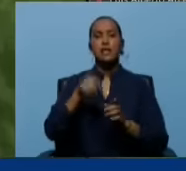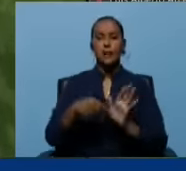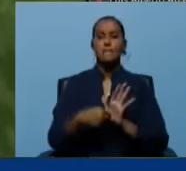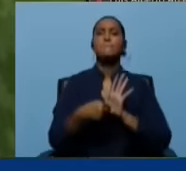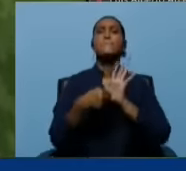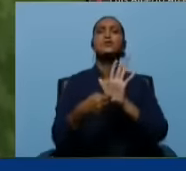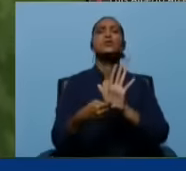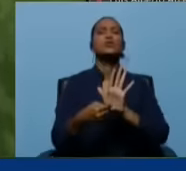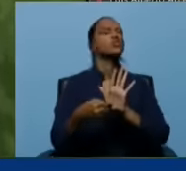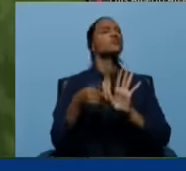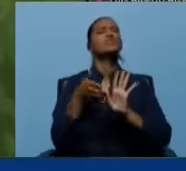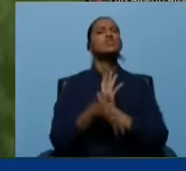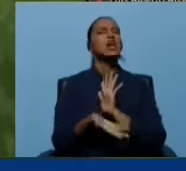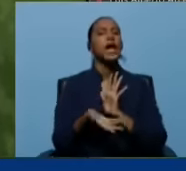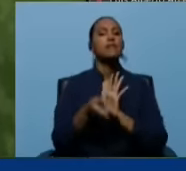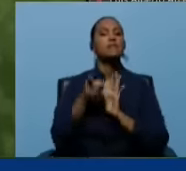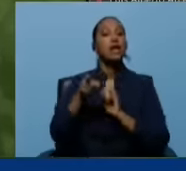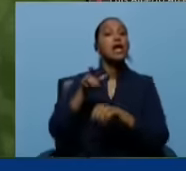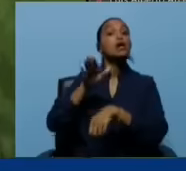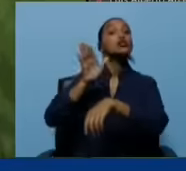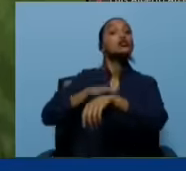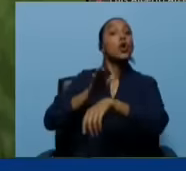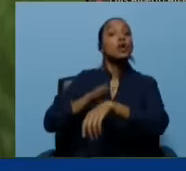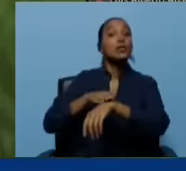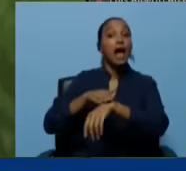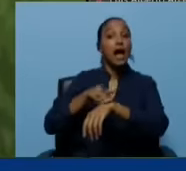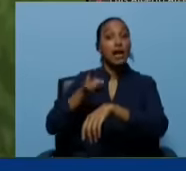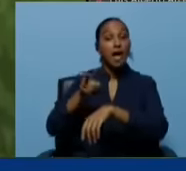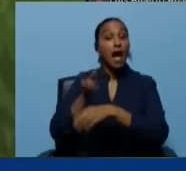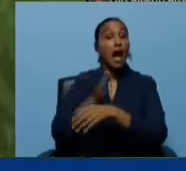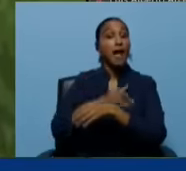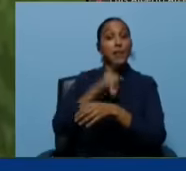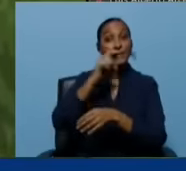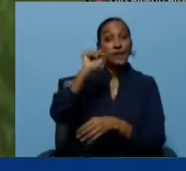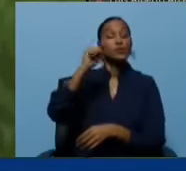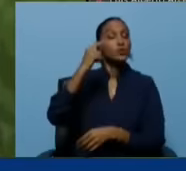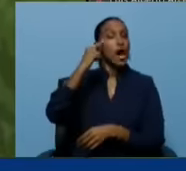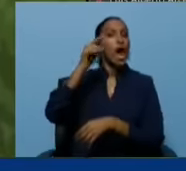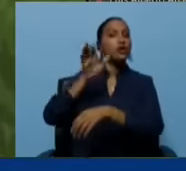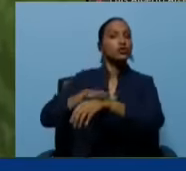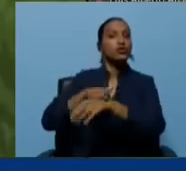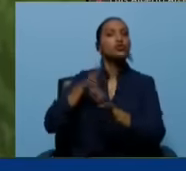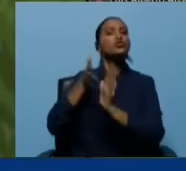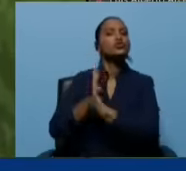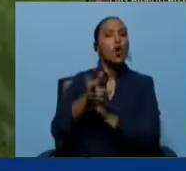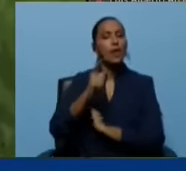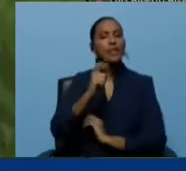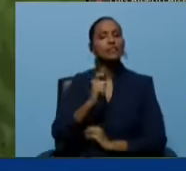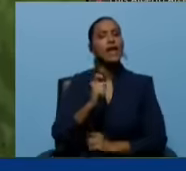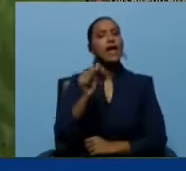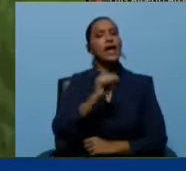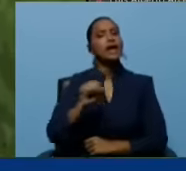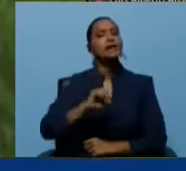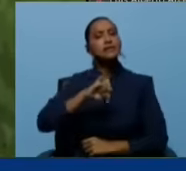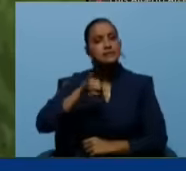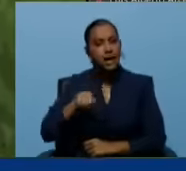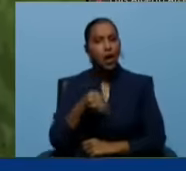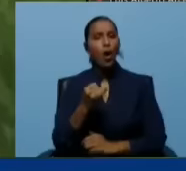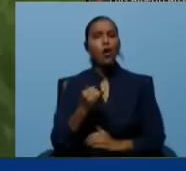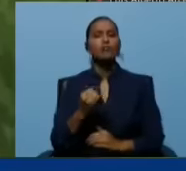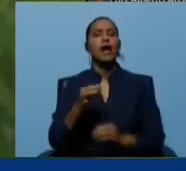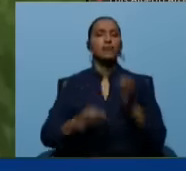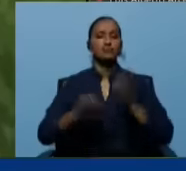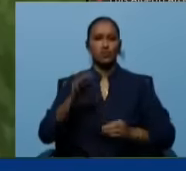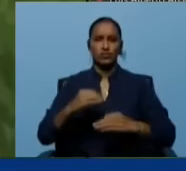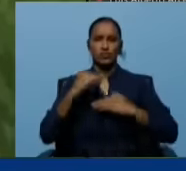recurso contencioso ante la sala electoral del máximo ente judicial de la nación, al amparo de lo que establece